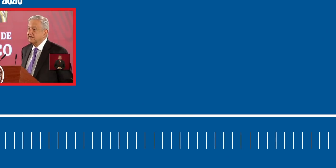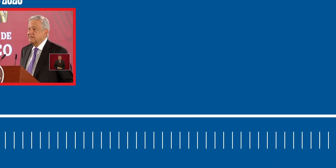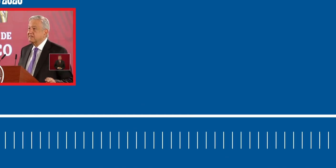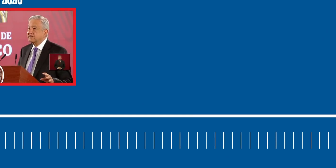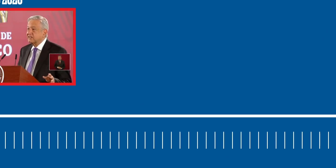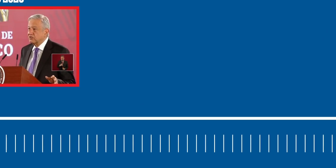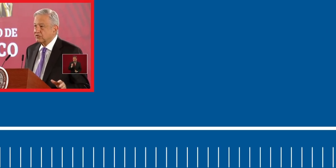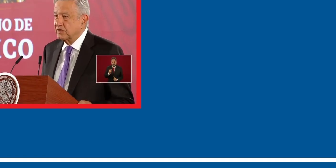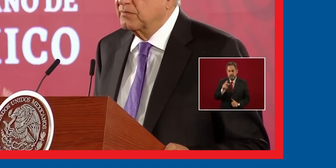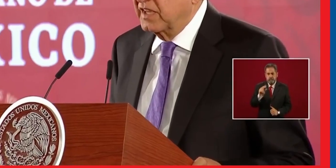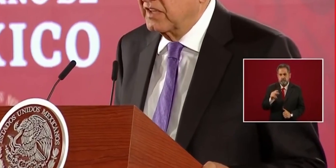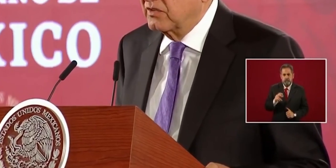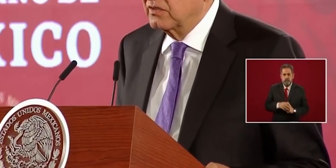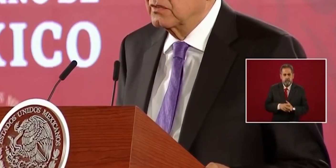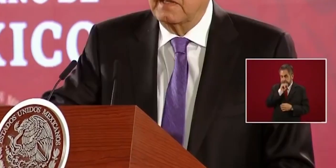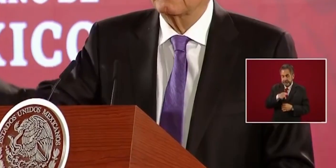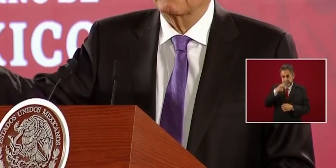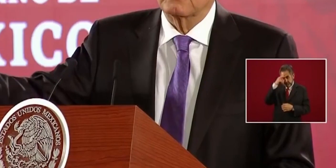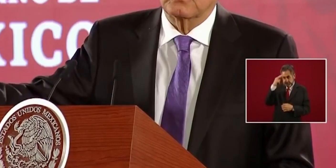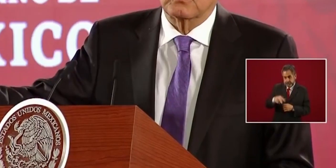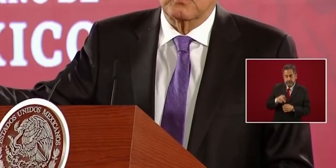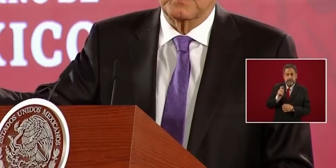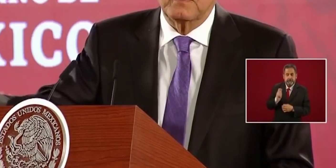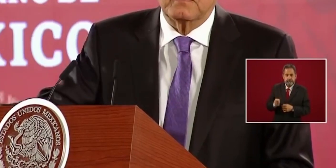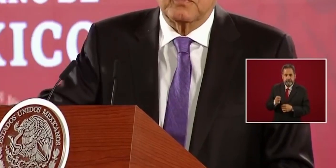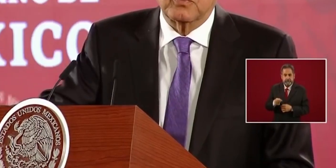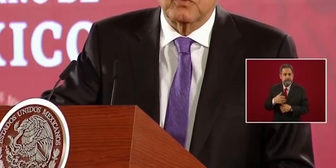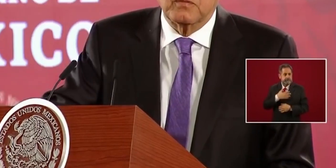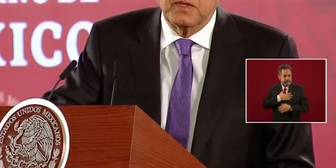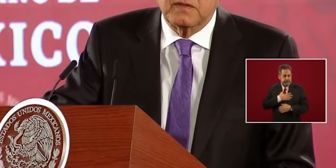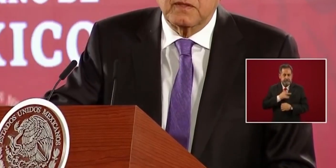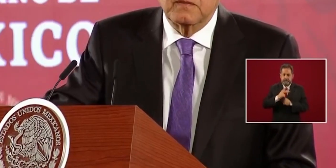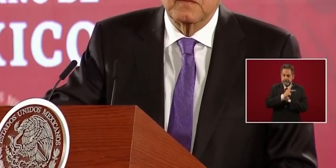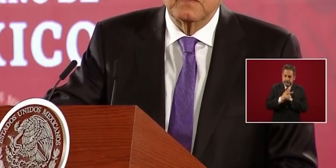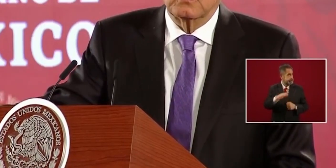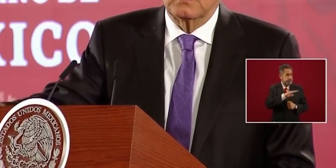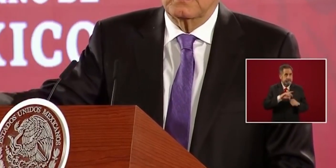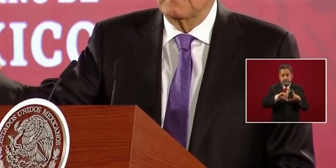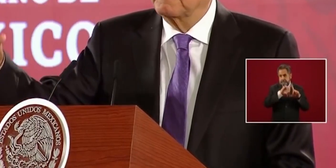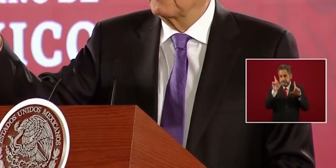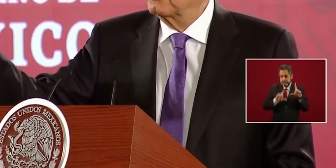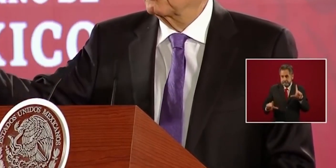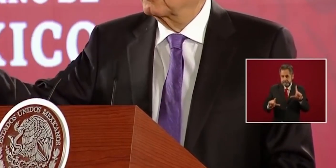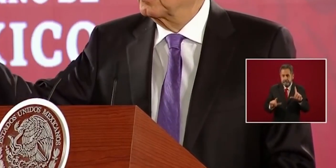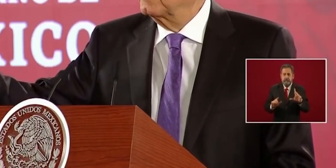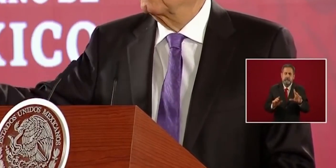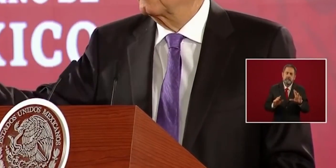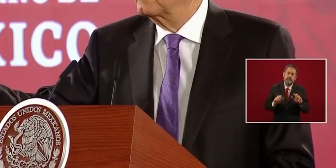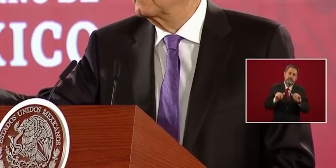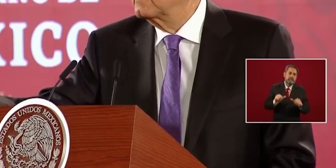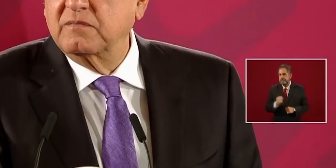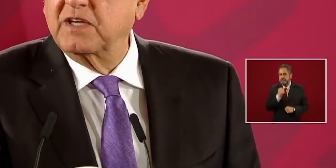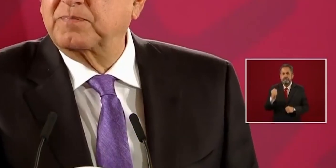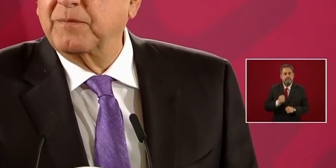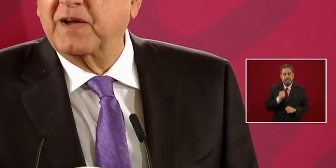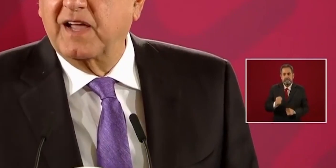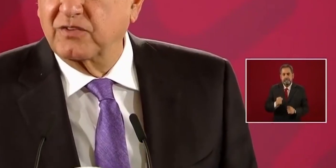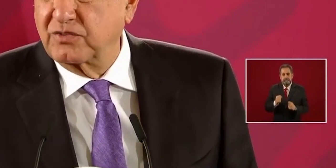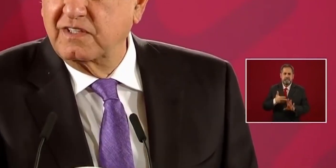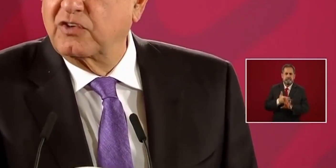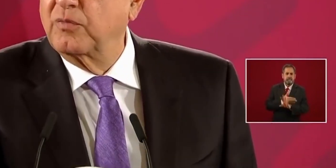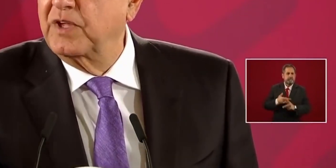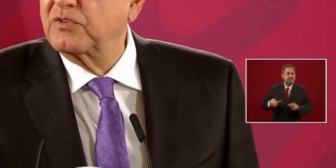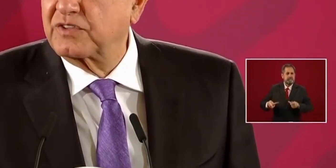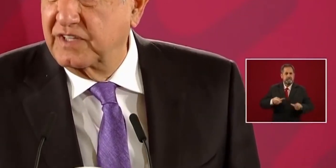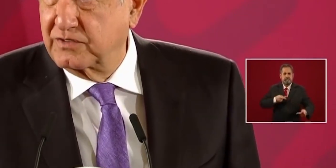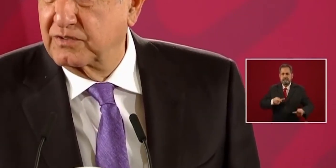No se tienen riesgos en México. Es nuestro país, afortunadamente, de los países más